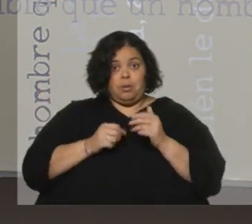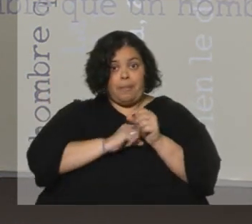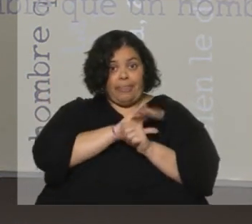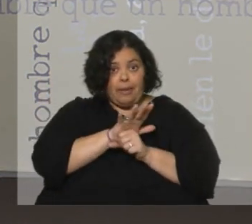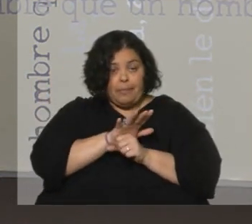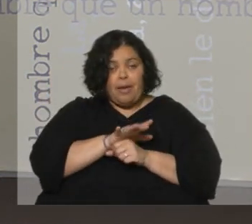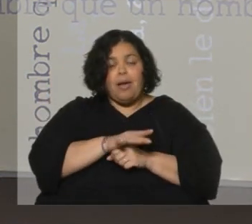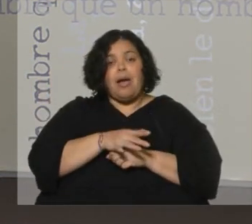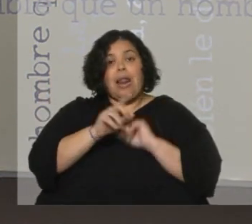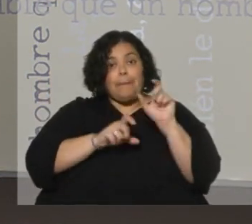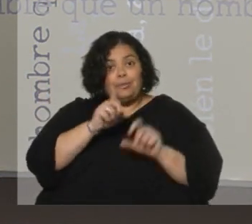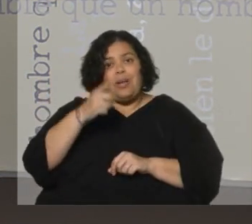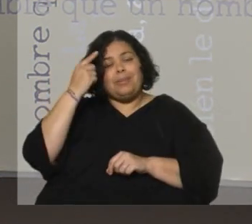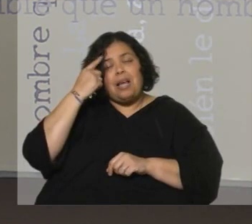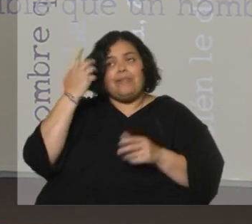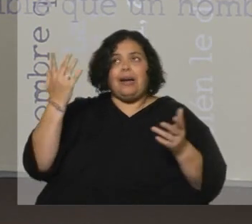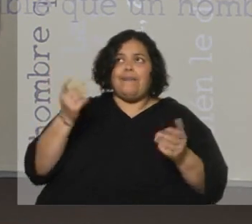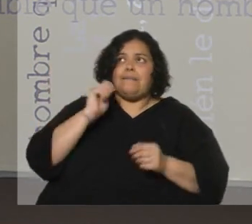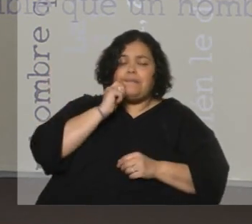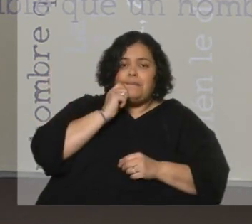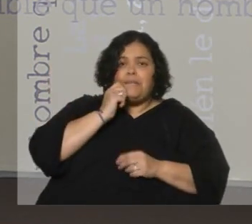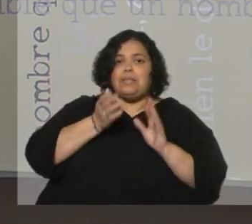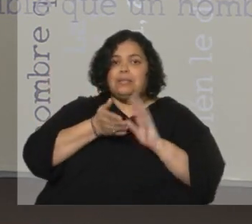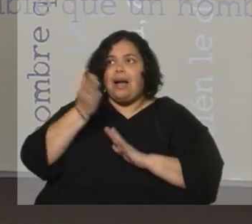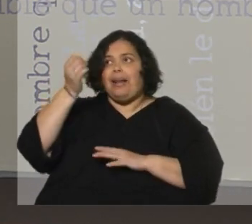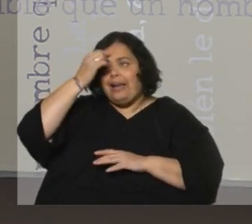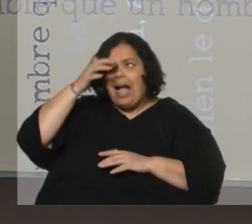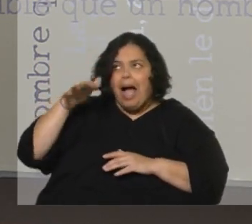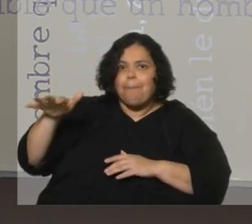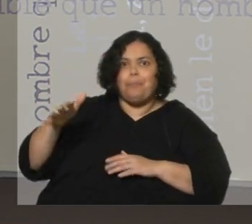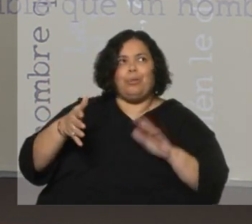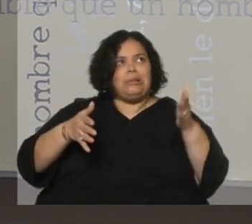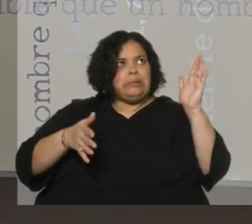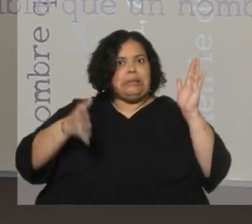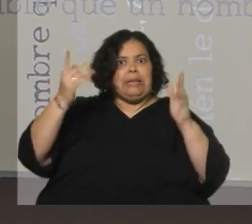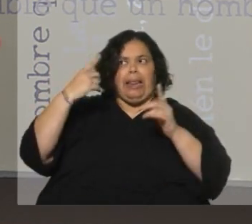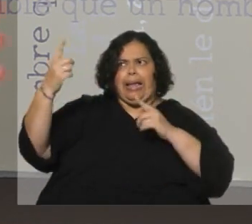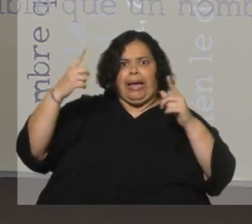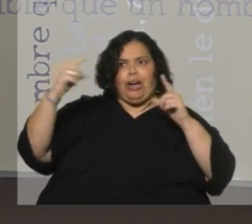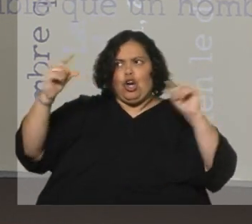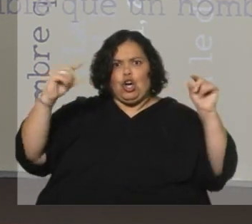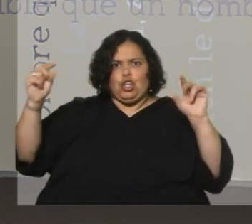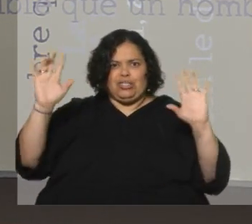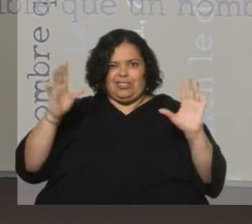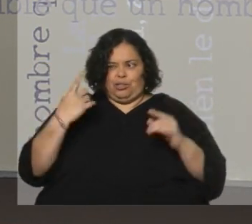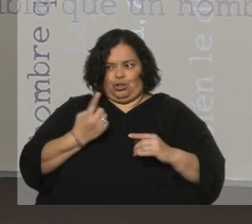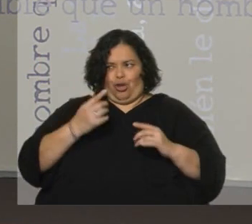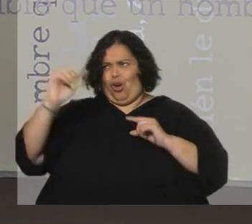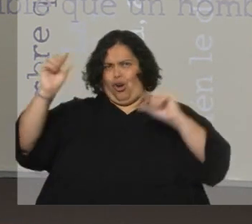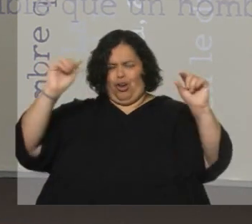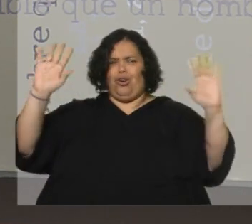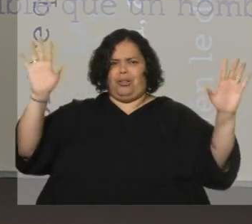decía Bueno pero tener una chacra un lugar un espacio un verde para mirar como que nos llevó a un lugar medio oscuro de tener que encerrarnos